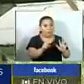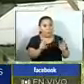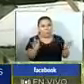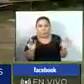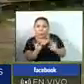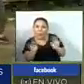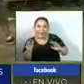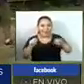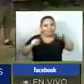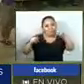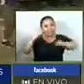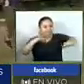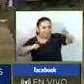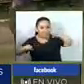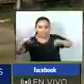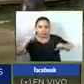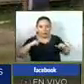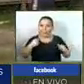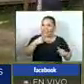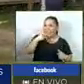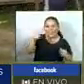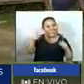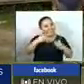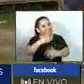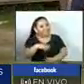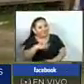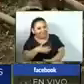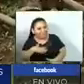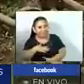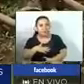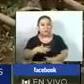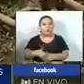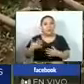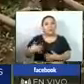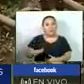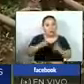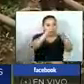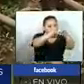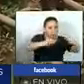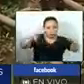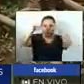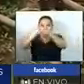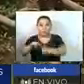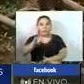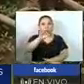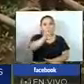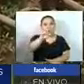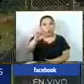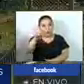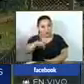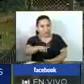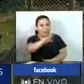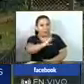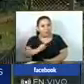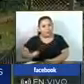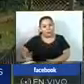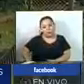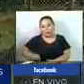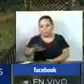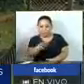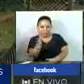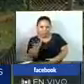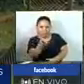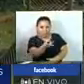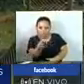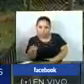espectáculos sin público a quien divertir los 54 circos a nivel nacional donde trabajan unas 400